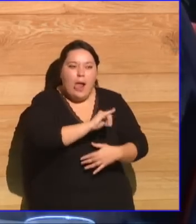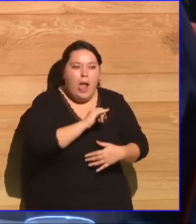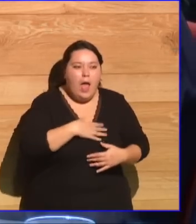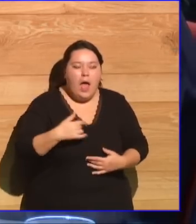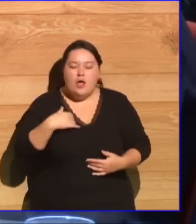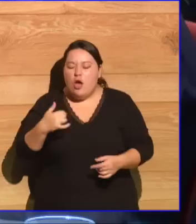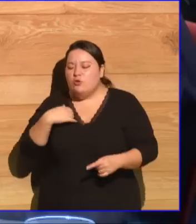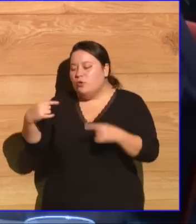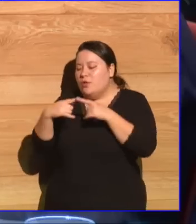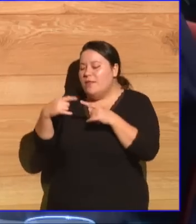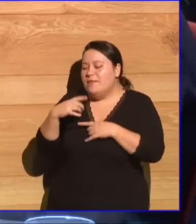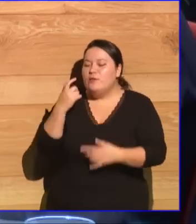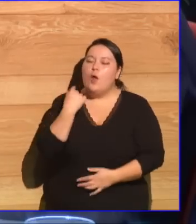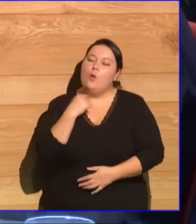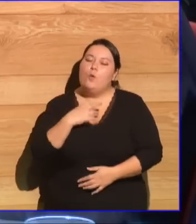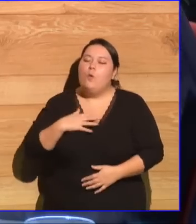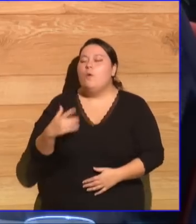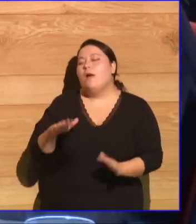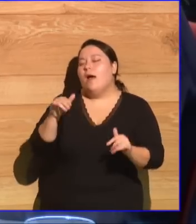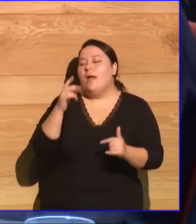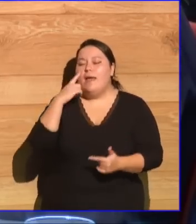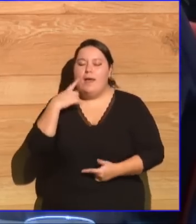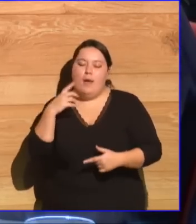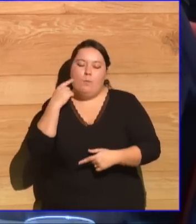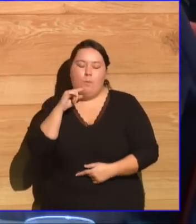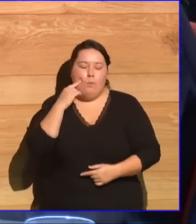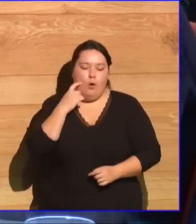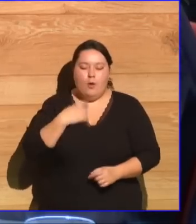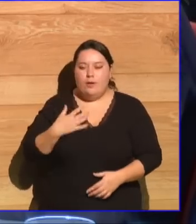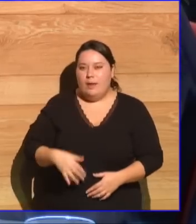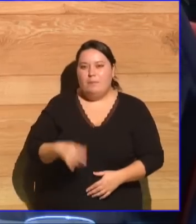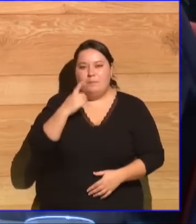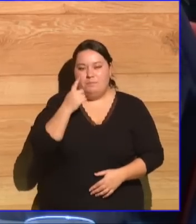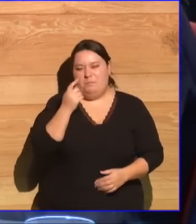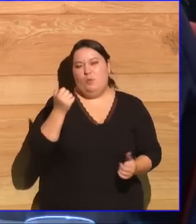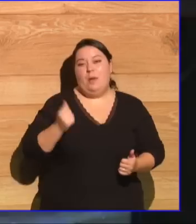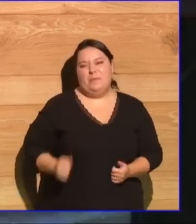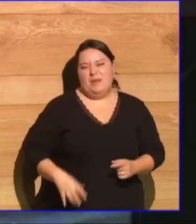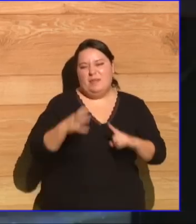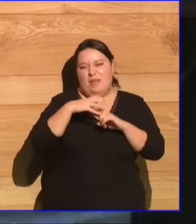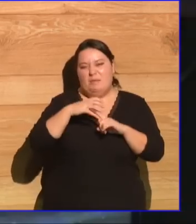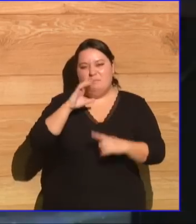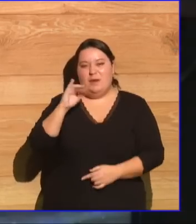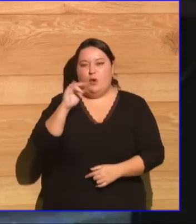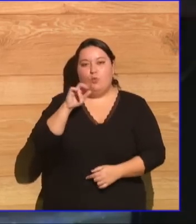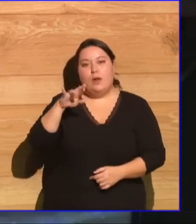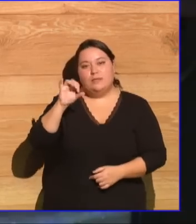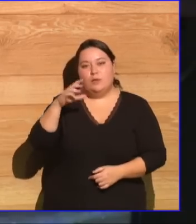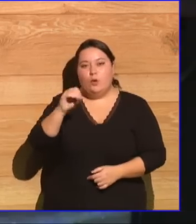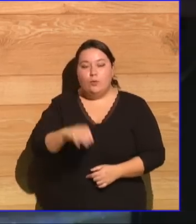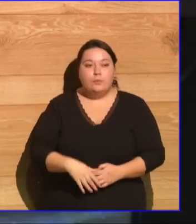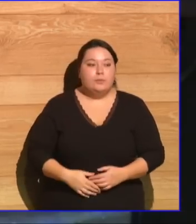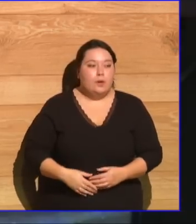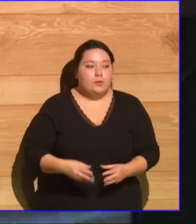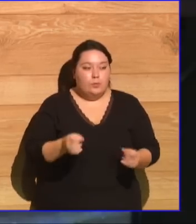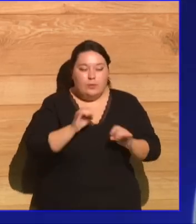muchísima, el cura! con muchísima nitidez las ¡Menuda injusticias. mierda el Parque Jurásico! Percibía con